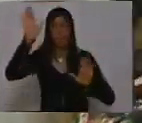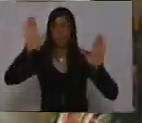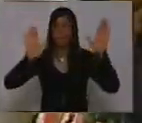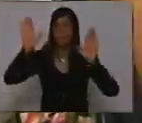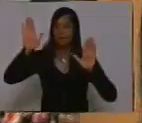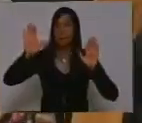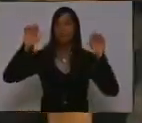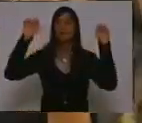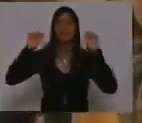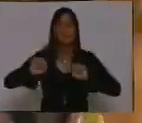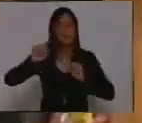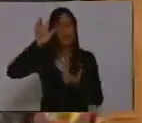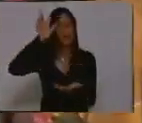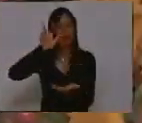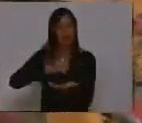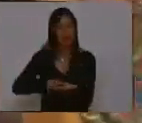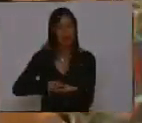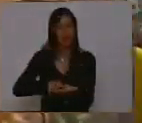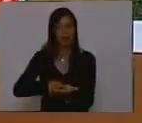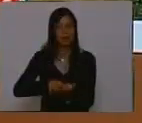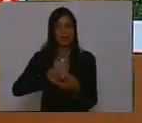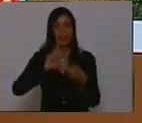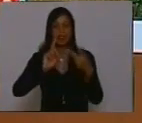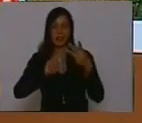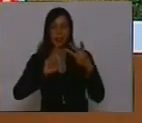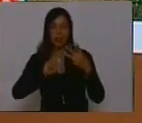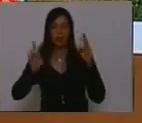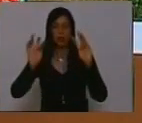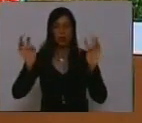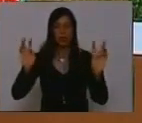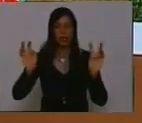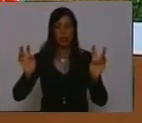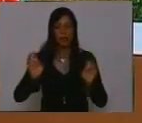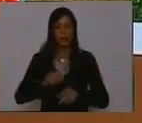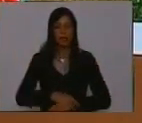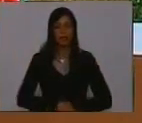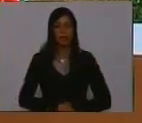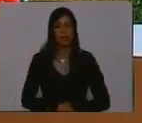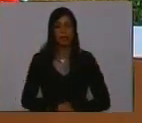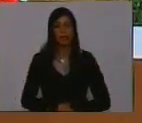costumbre. Aprobado. Siguiente punto, ciudadano secretario.